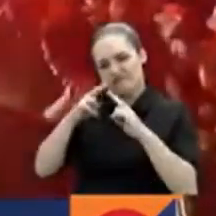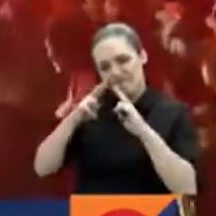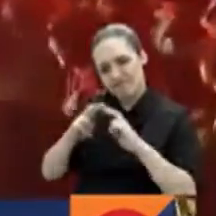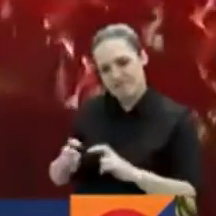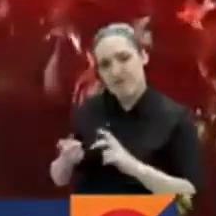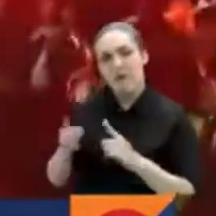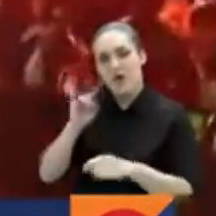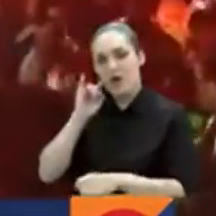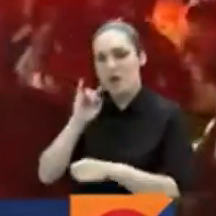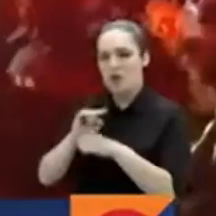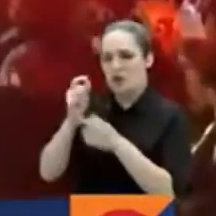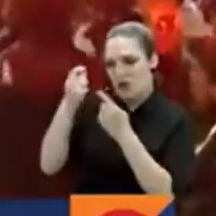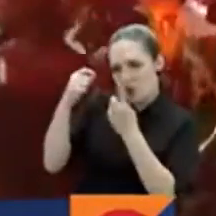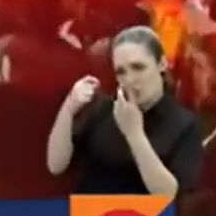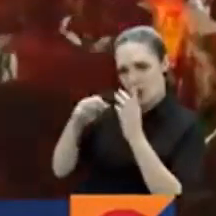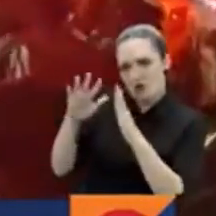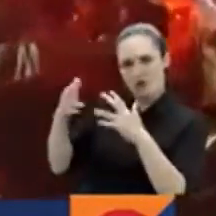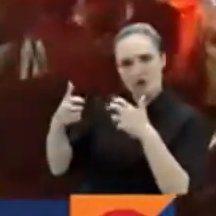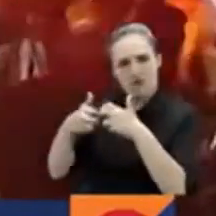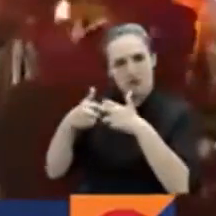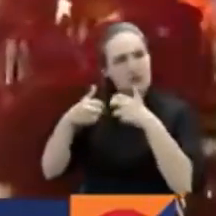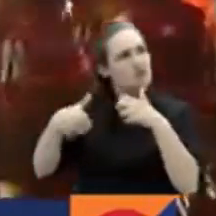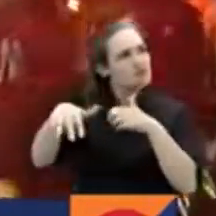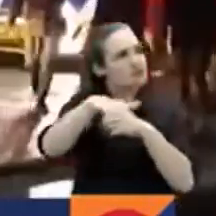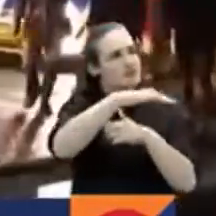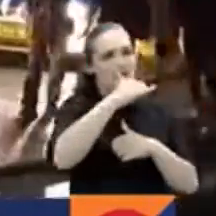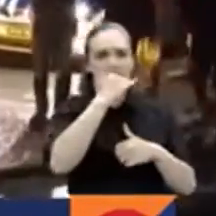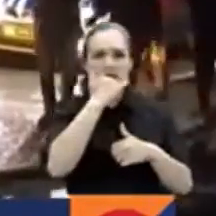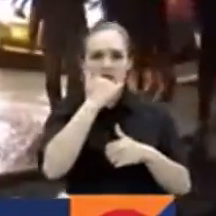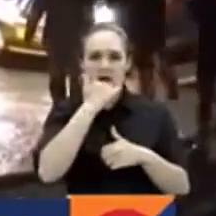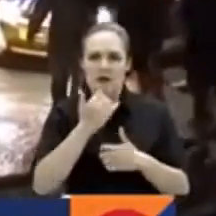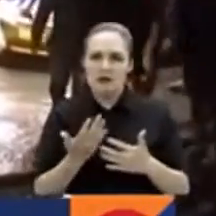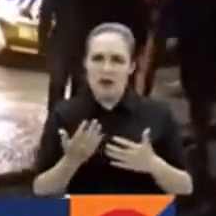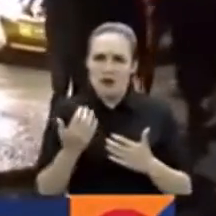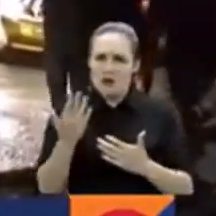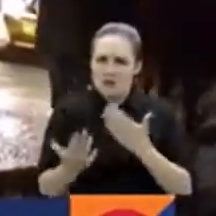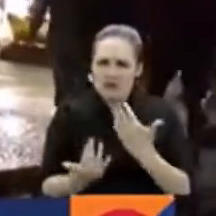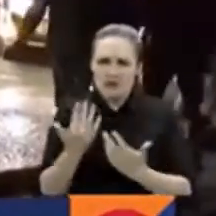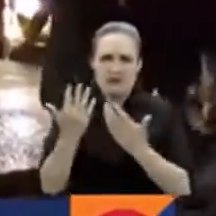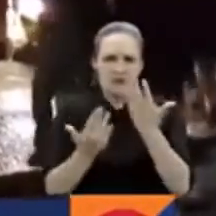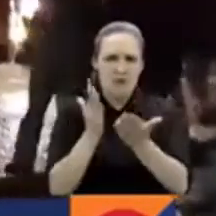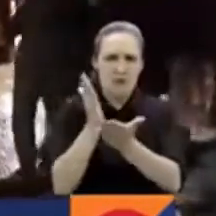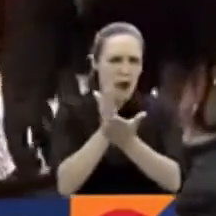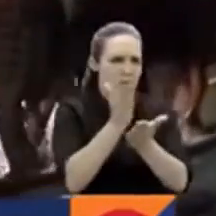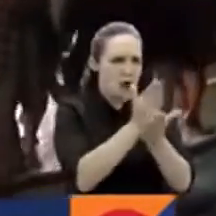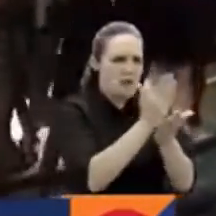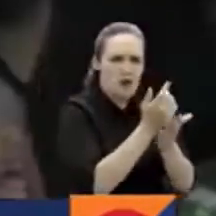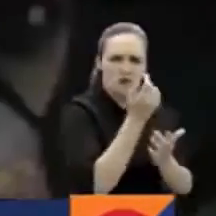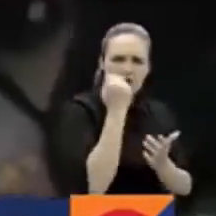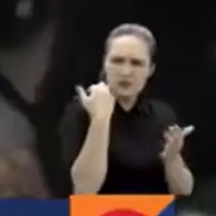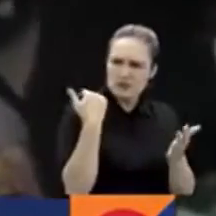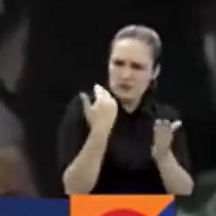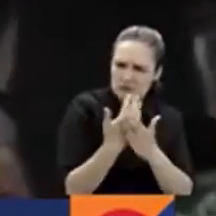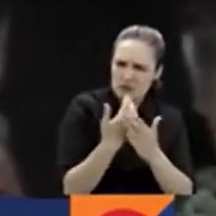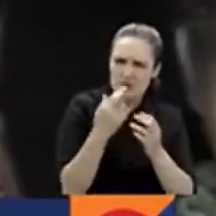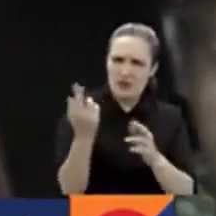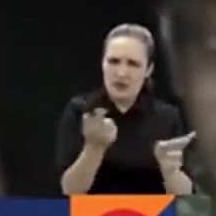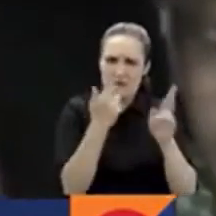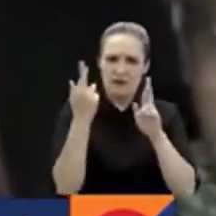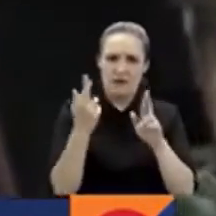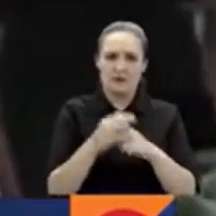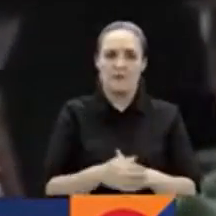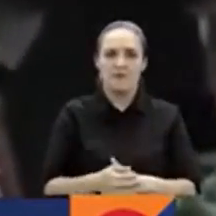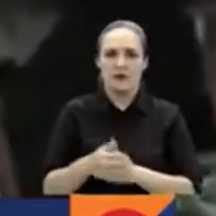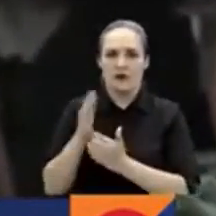una auditoría de la infraestructura energética del país después de varios incendios ocurridos en los últimos años. Después de